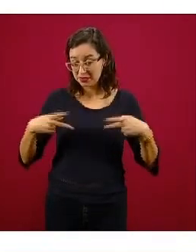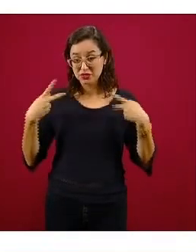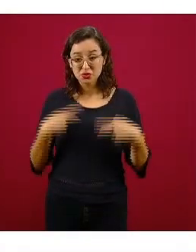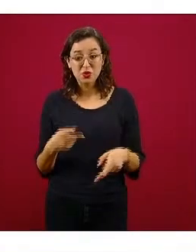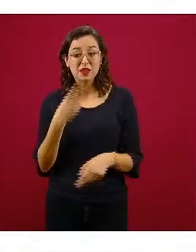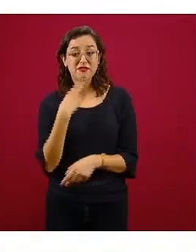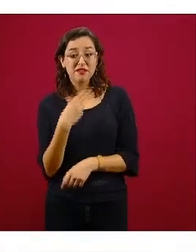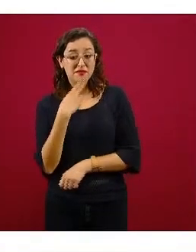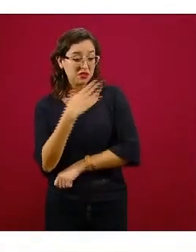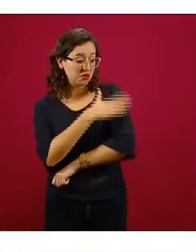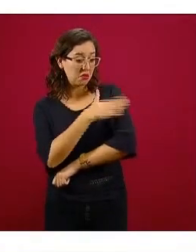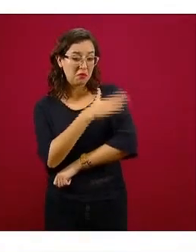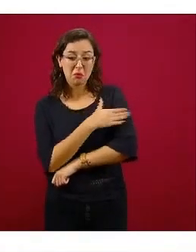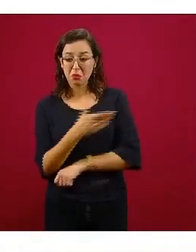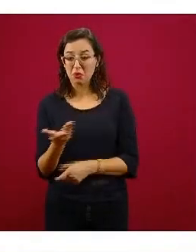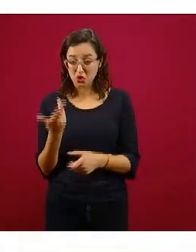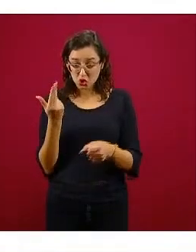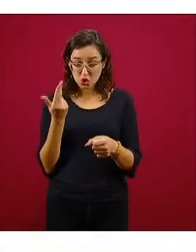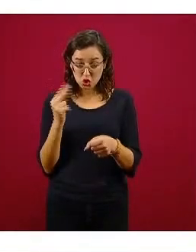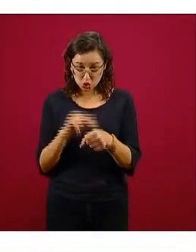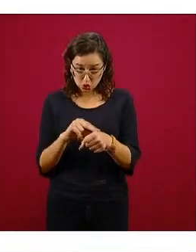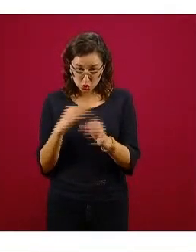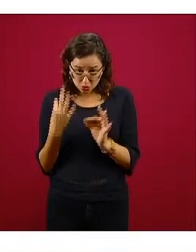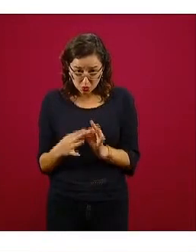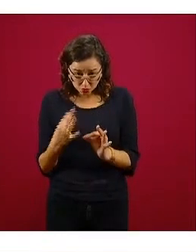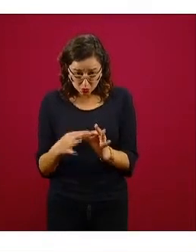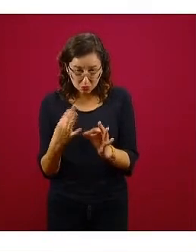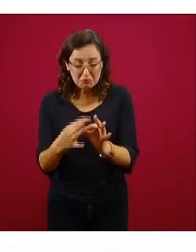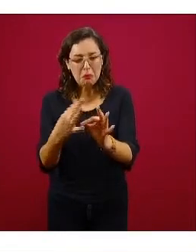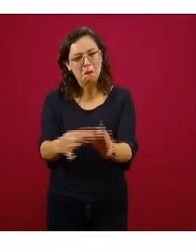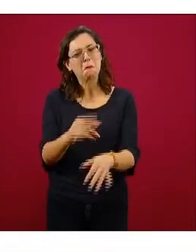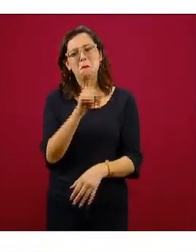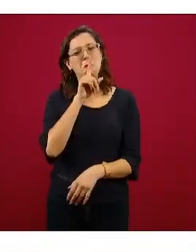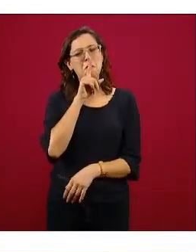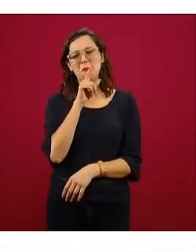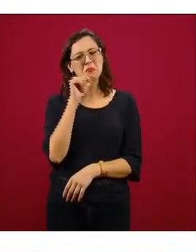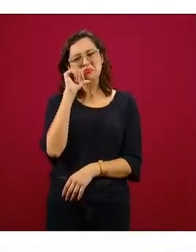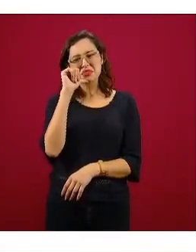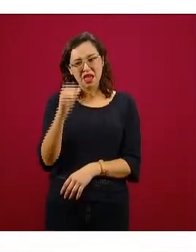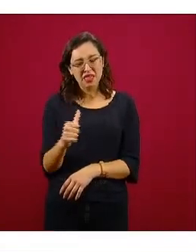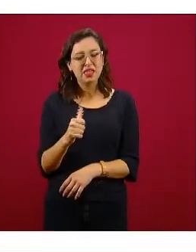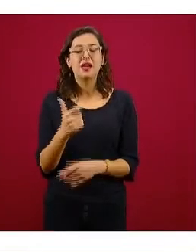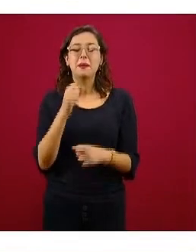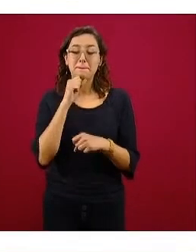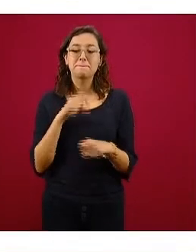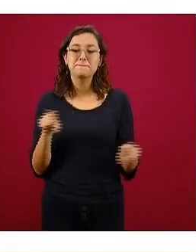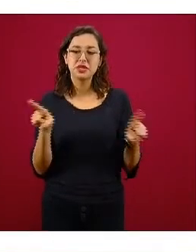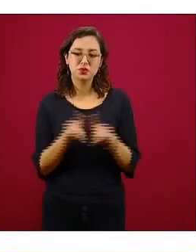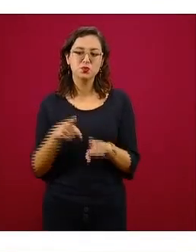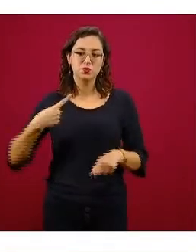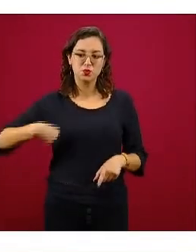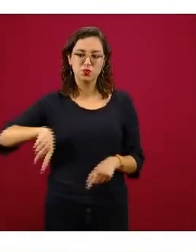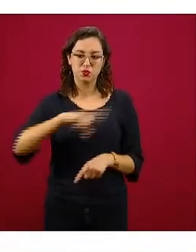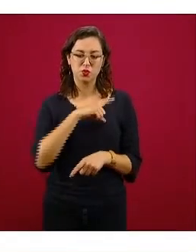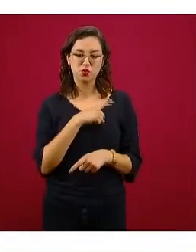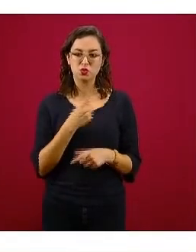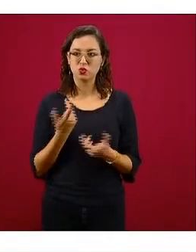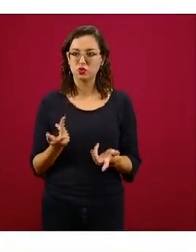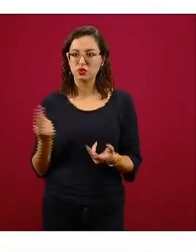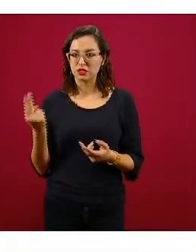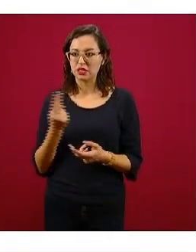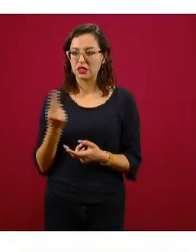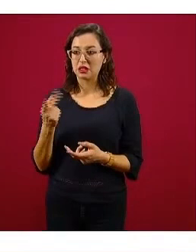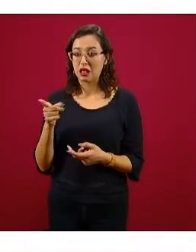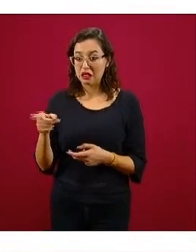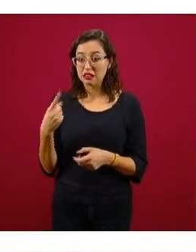diabético, del paciente hipertenso, aunque se ha tratado y sacamos unos lineamientos también como parte del programa para la atención a distancia